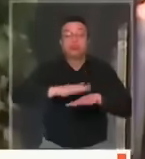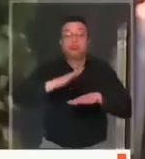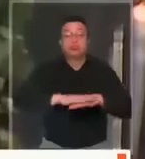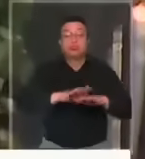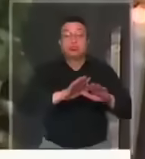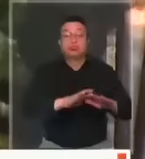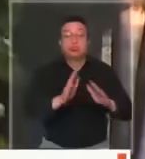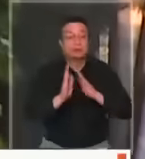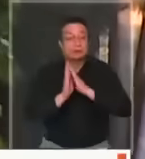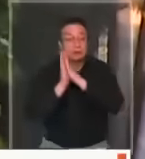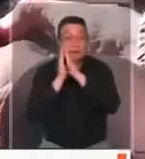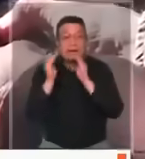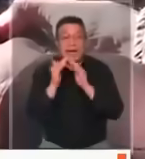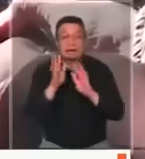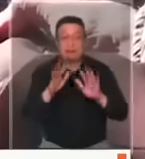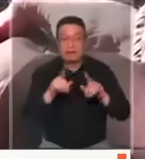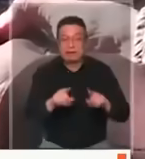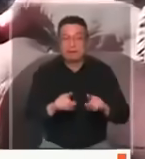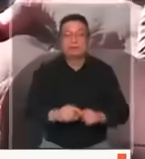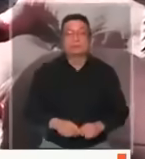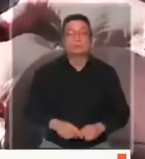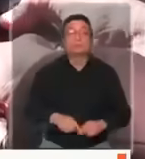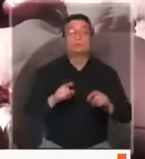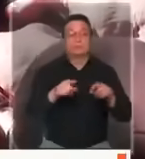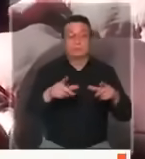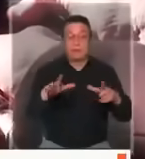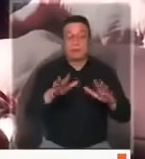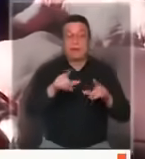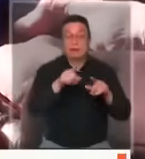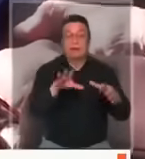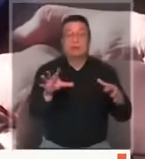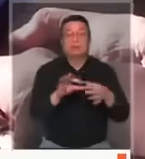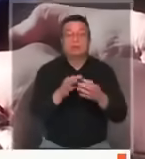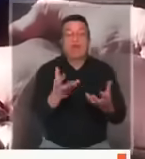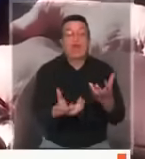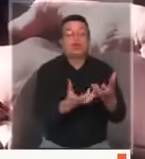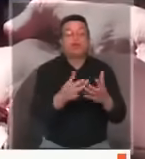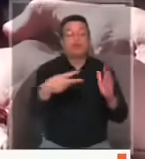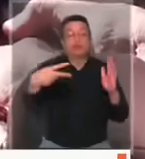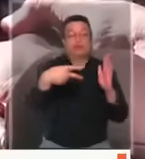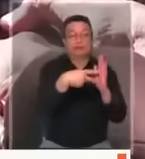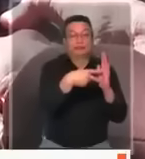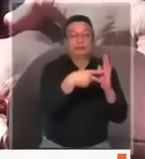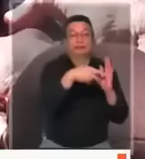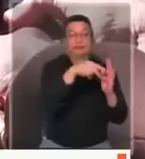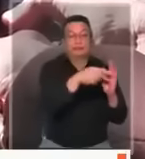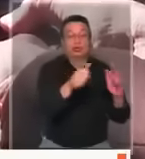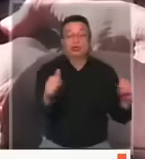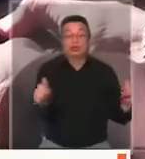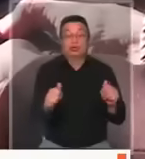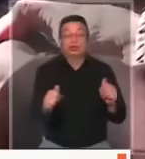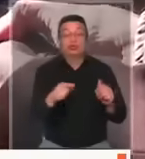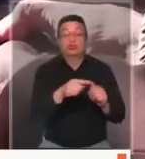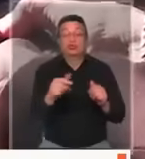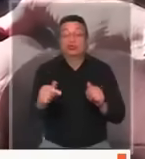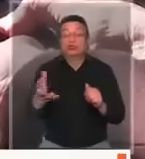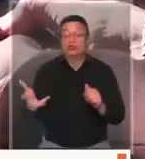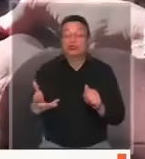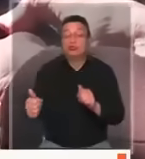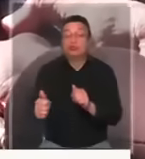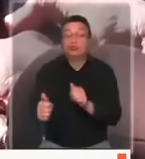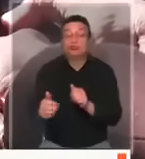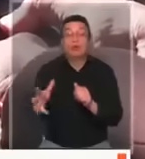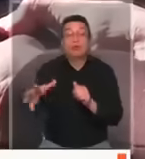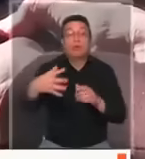un dormitorio de la casa. Relacionado con una estufa oleoeléctrica que por proximidad con algún tipo de material, puede